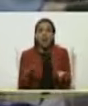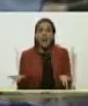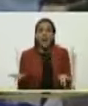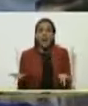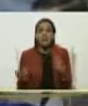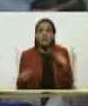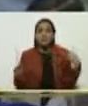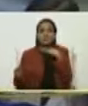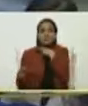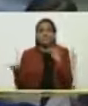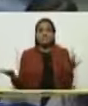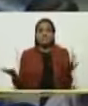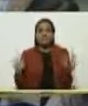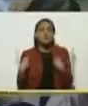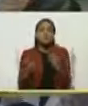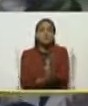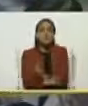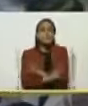Porque